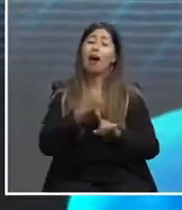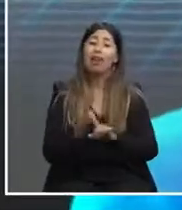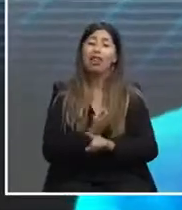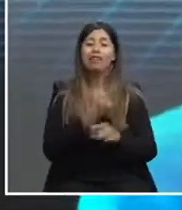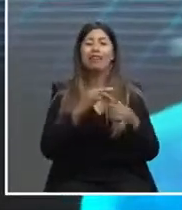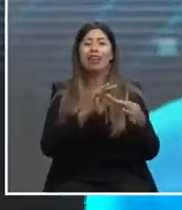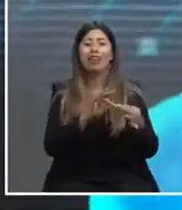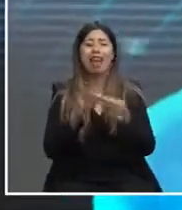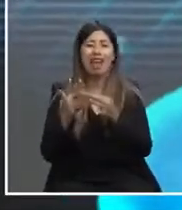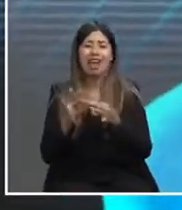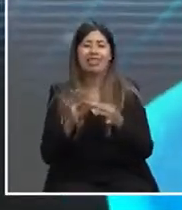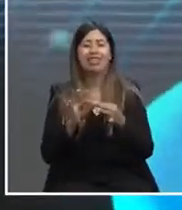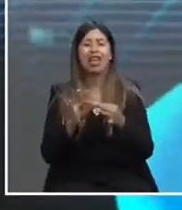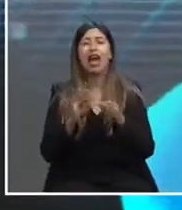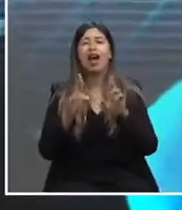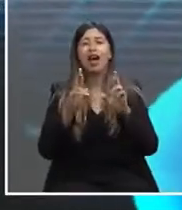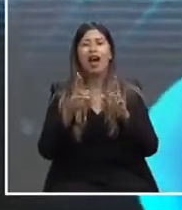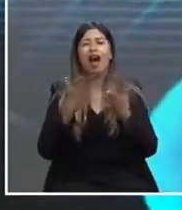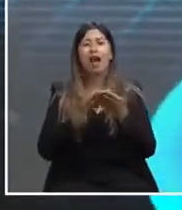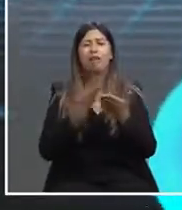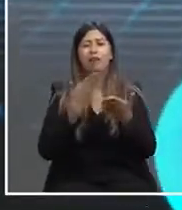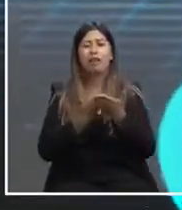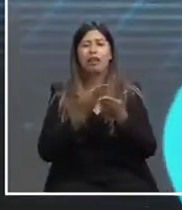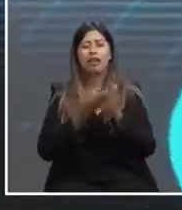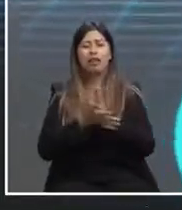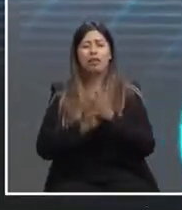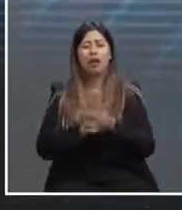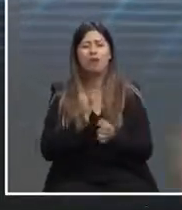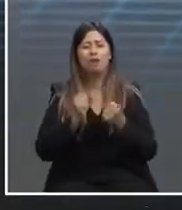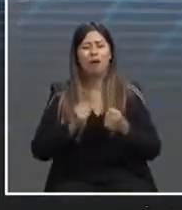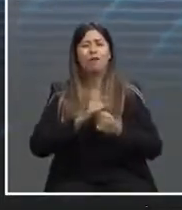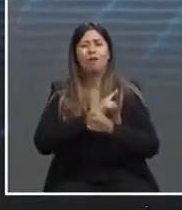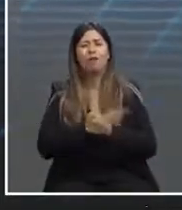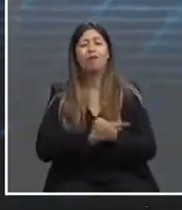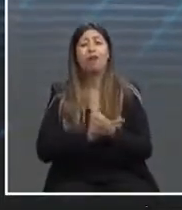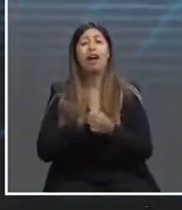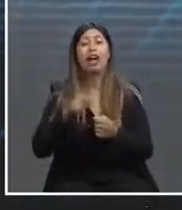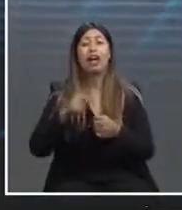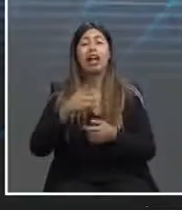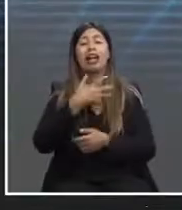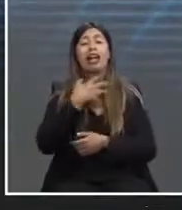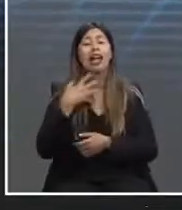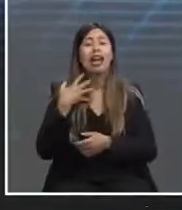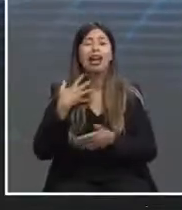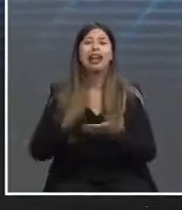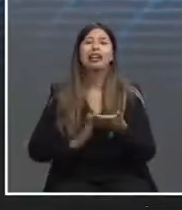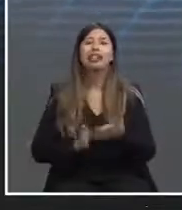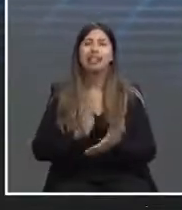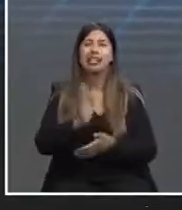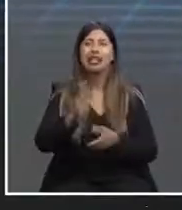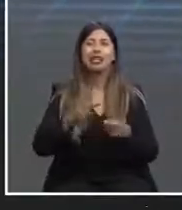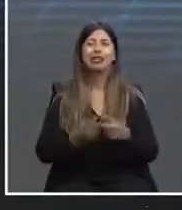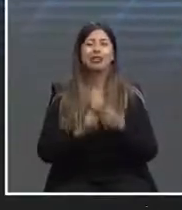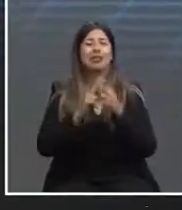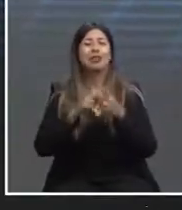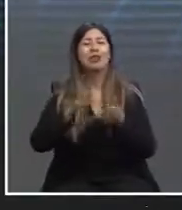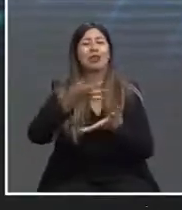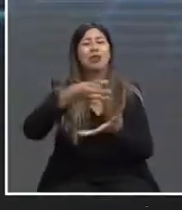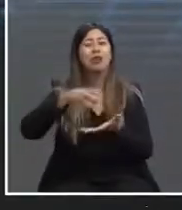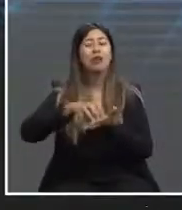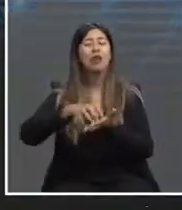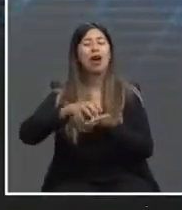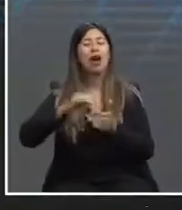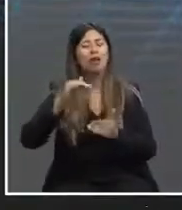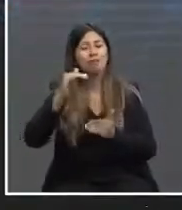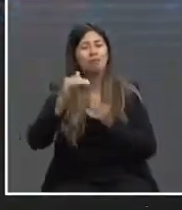espacio y vamos a aprovecharlo con toda nuestra fuerza desde Renca para poder seguir construyendo una comuna que crece con participación